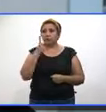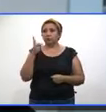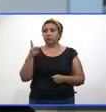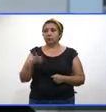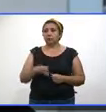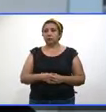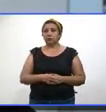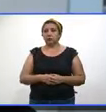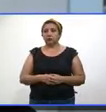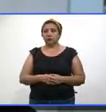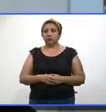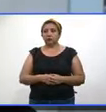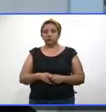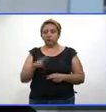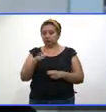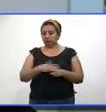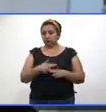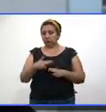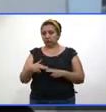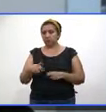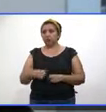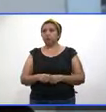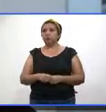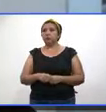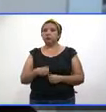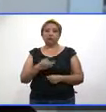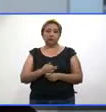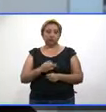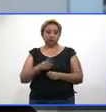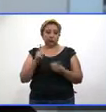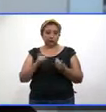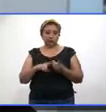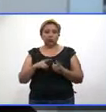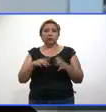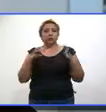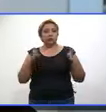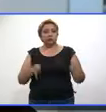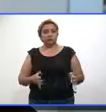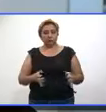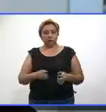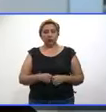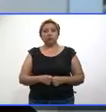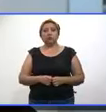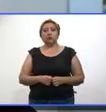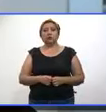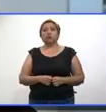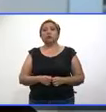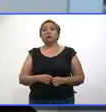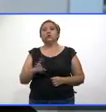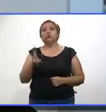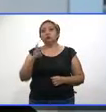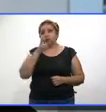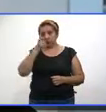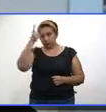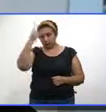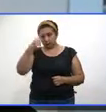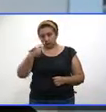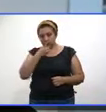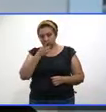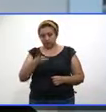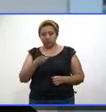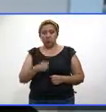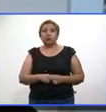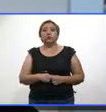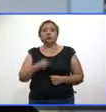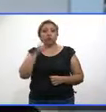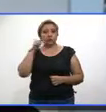traslada hasta el Estado de México, en donde se ubica y detiene en la noche del día de